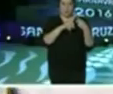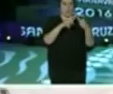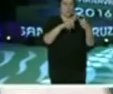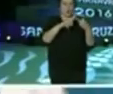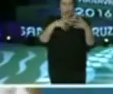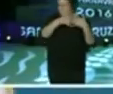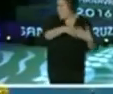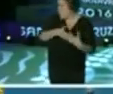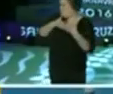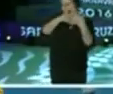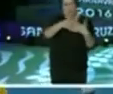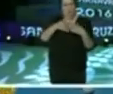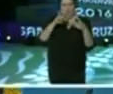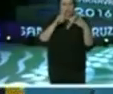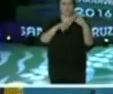lucha,